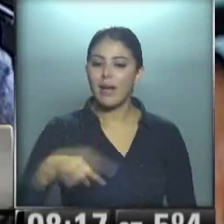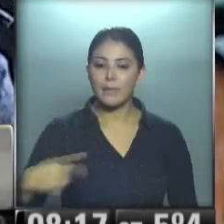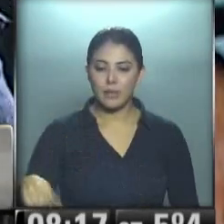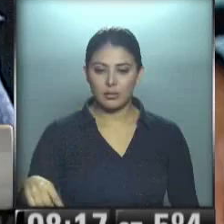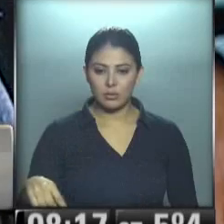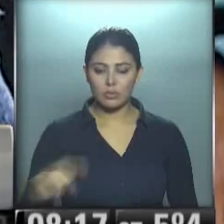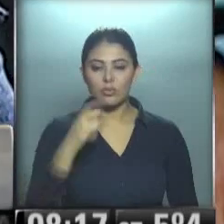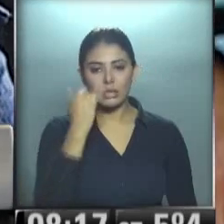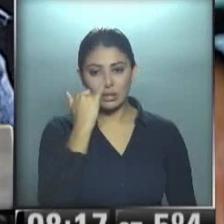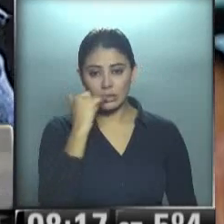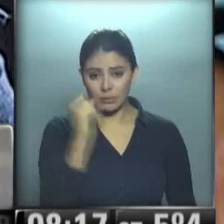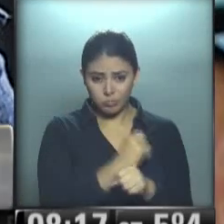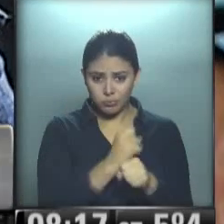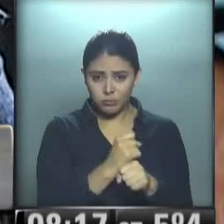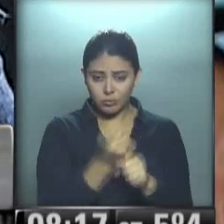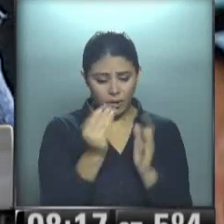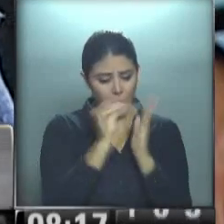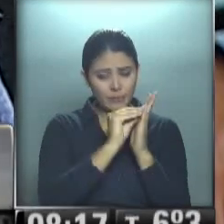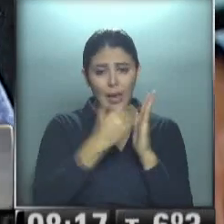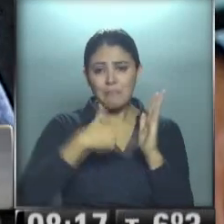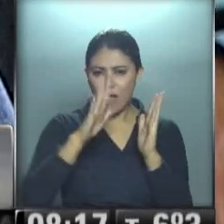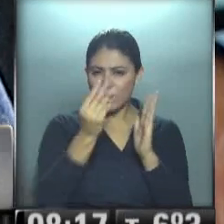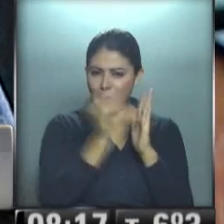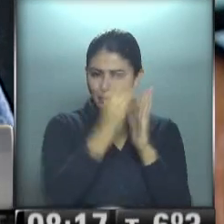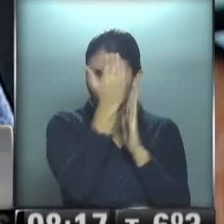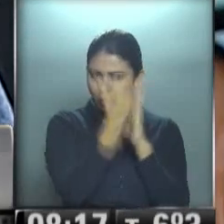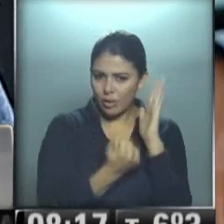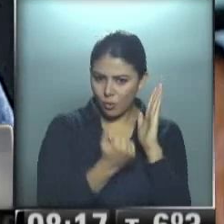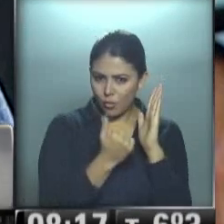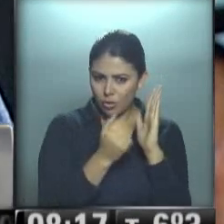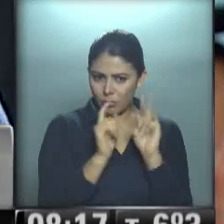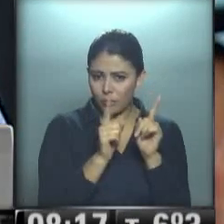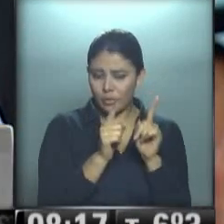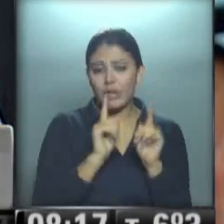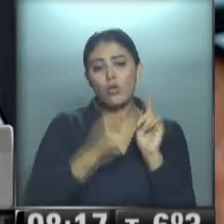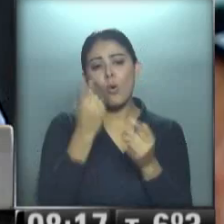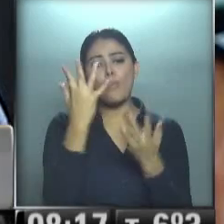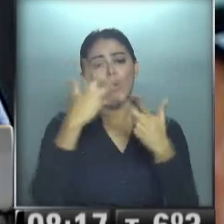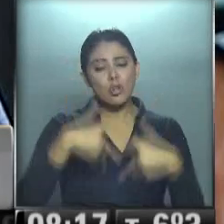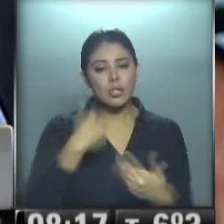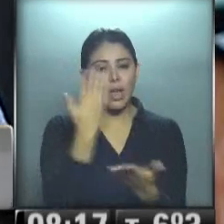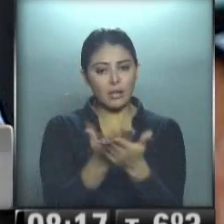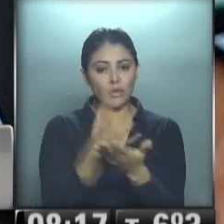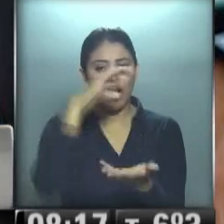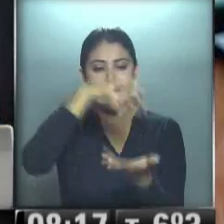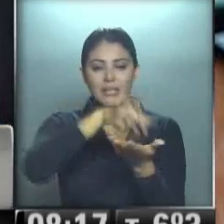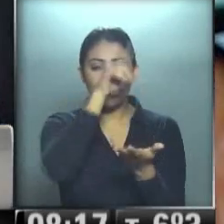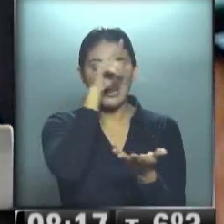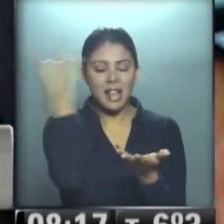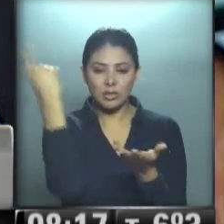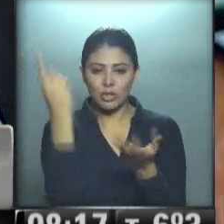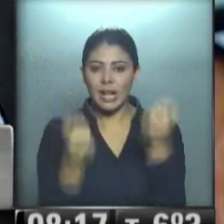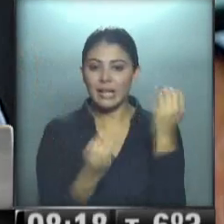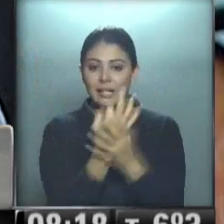se confirma que han bajado la totalidad de los precios y hay un proyecto de una agencia nacional que concentre los